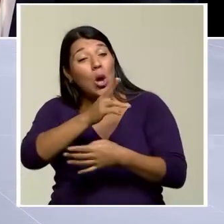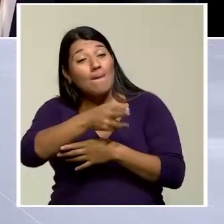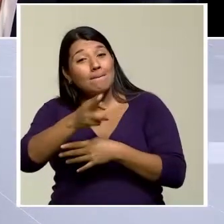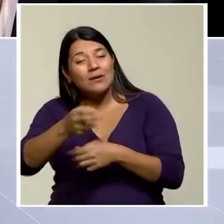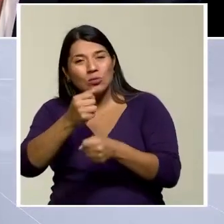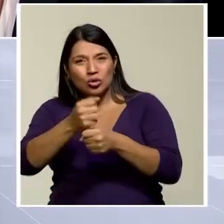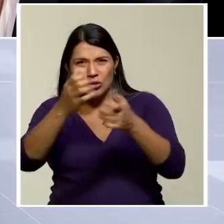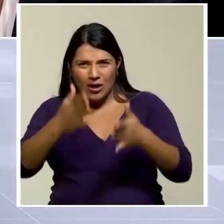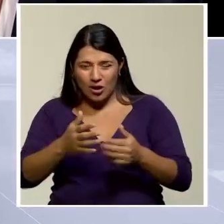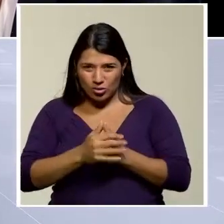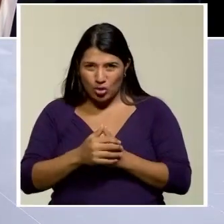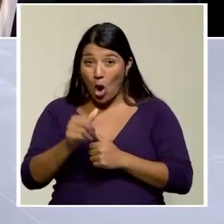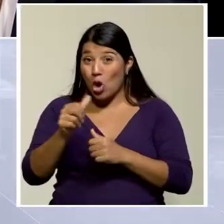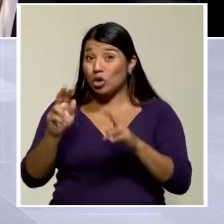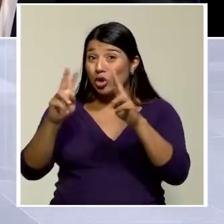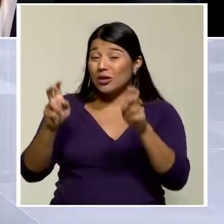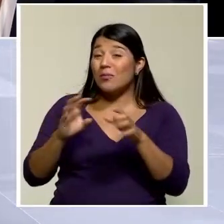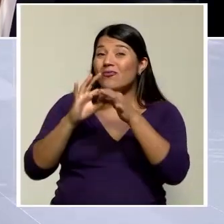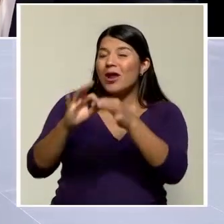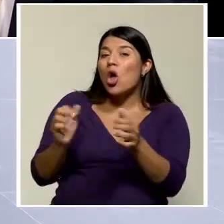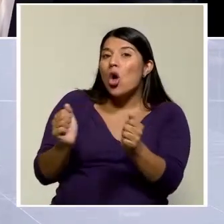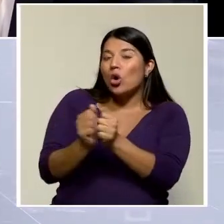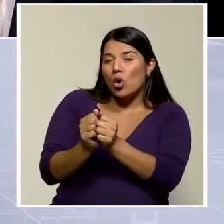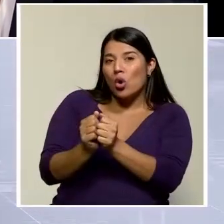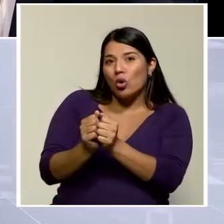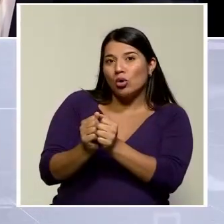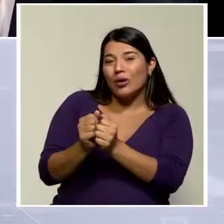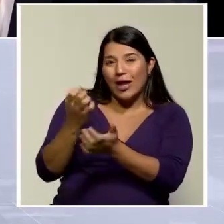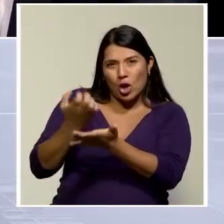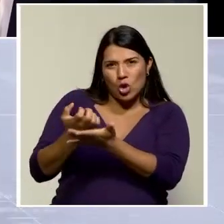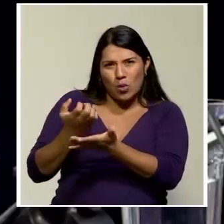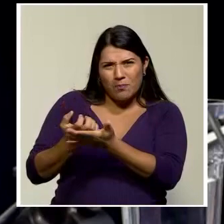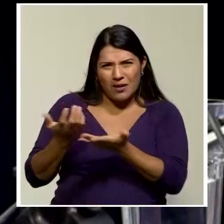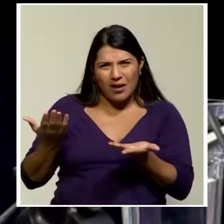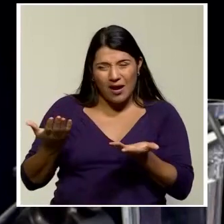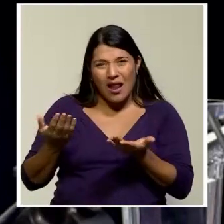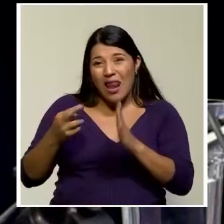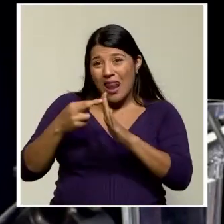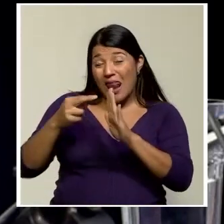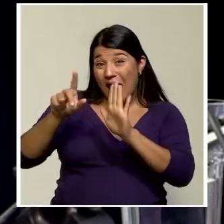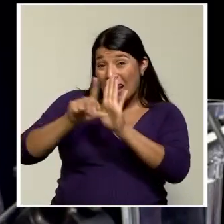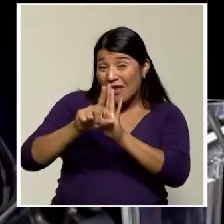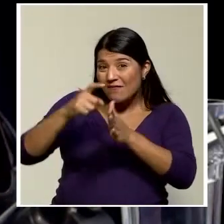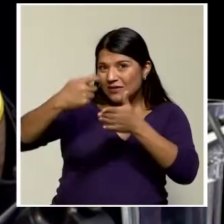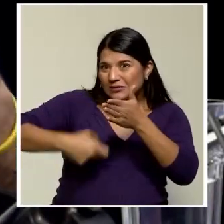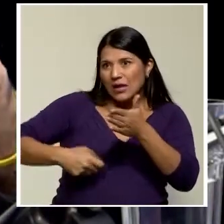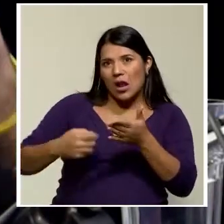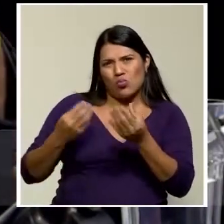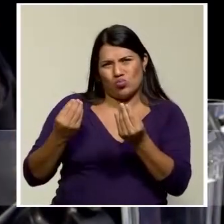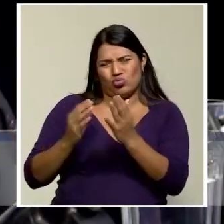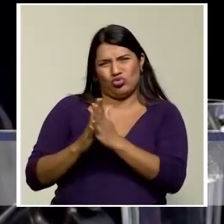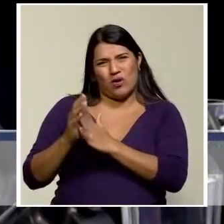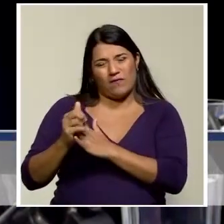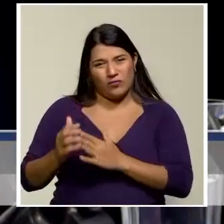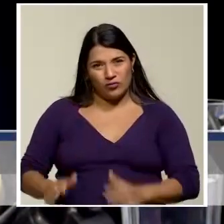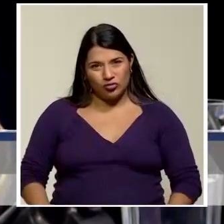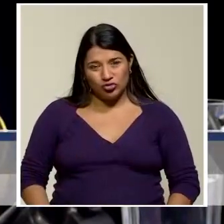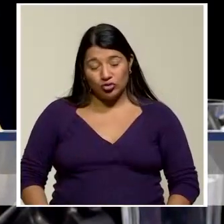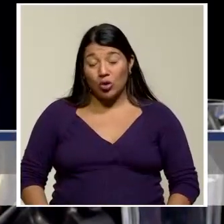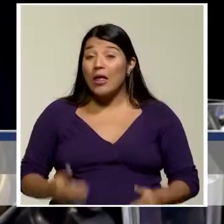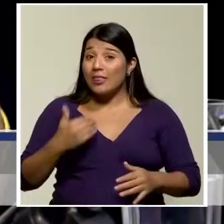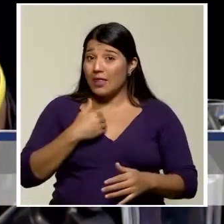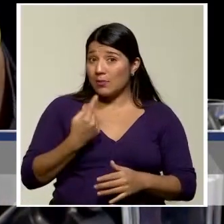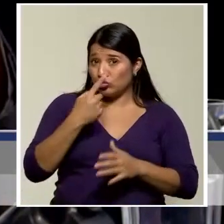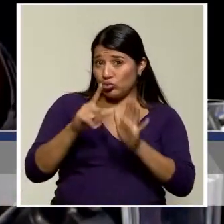trabajadora. El otro tema que tiene que ver con la inversión son los excesos que se han dado con la regla fiscal. Es decir, hay una legislación